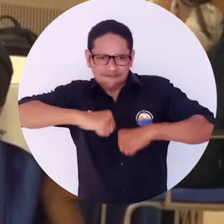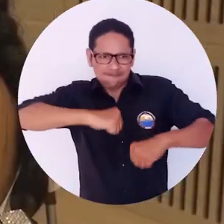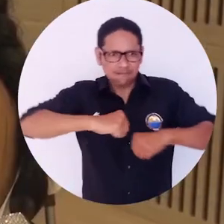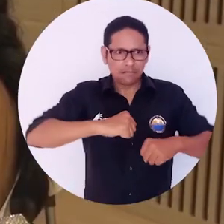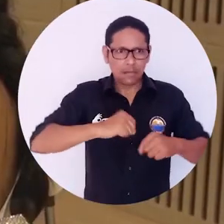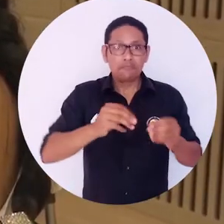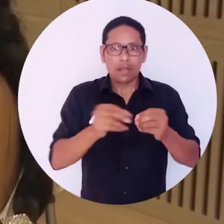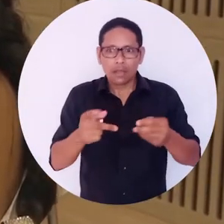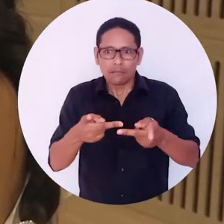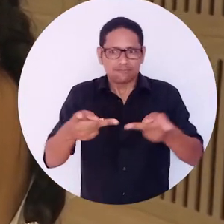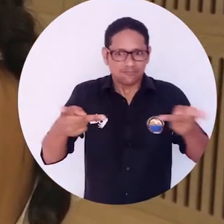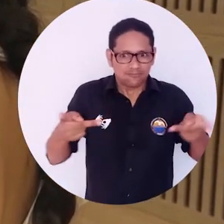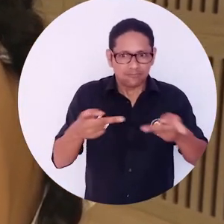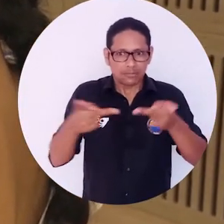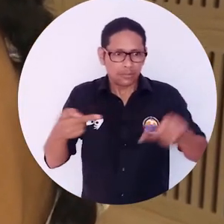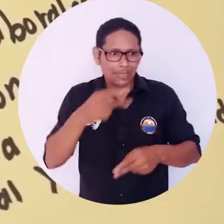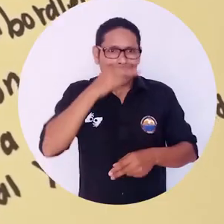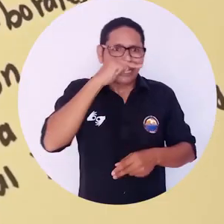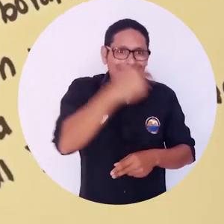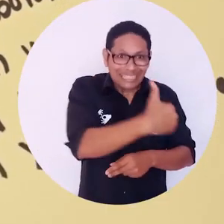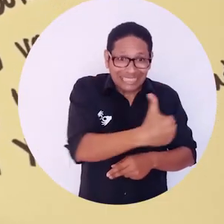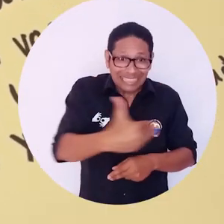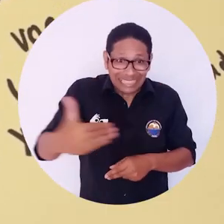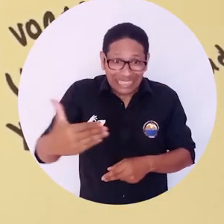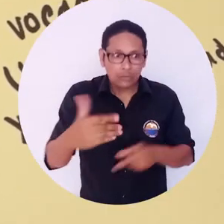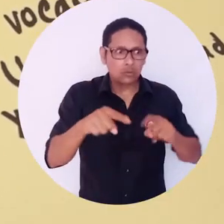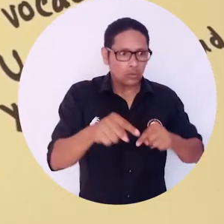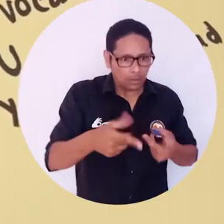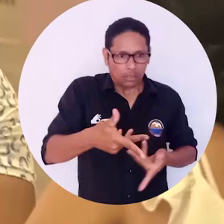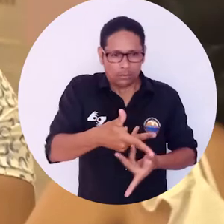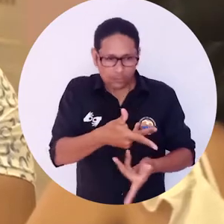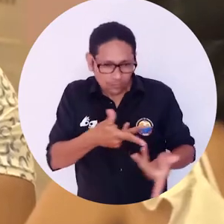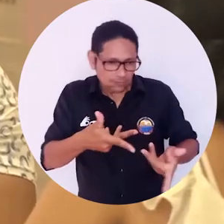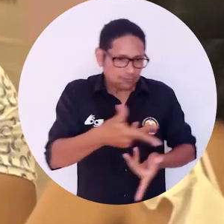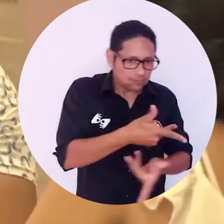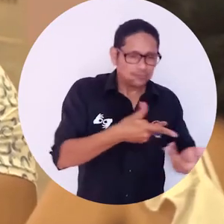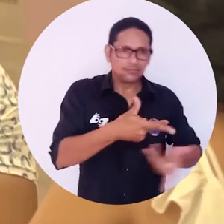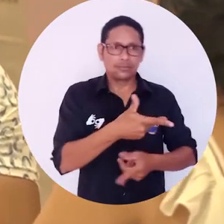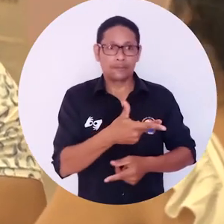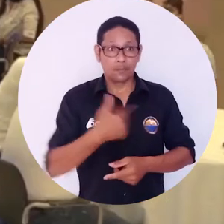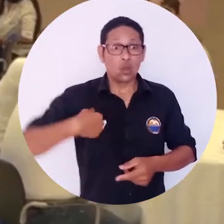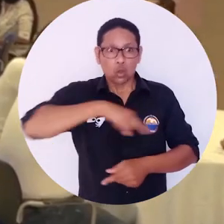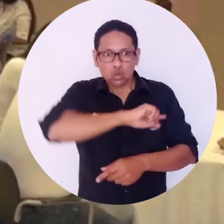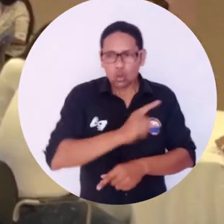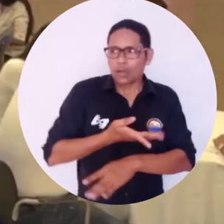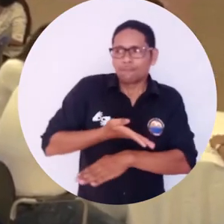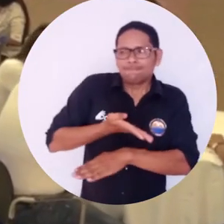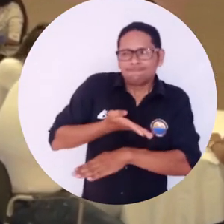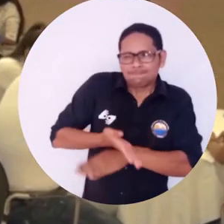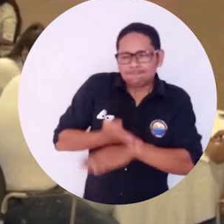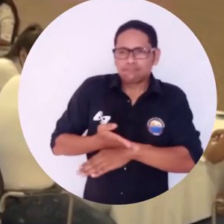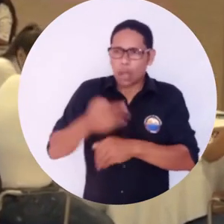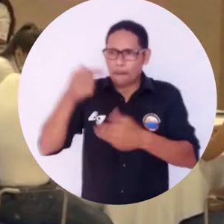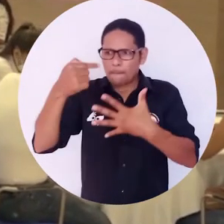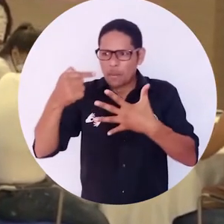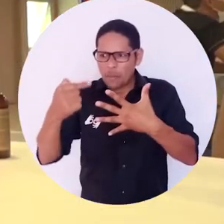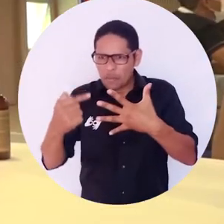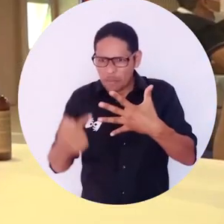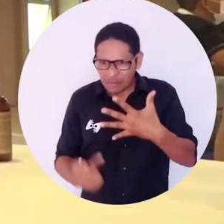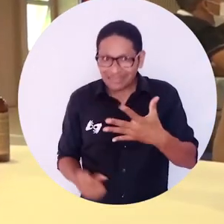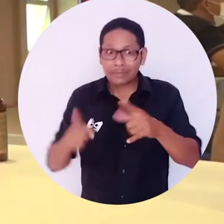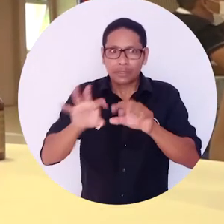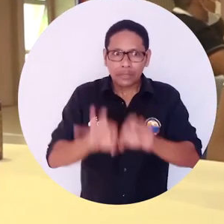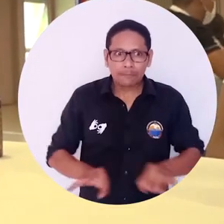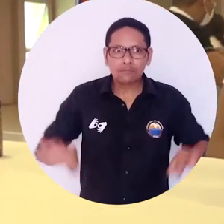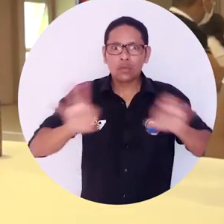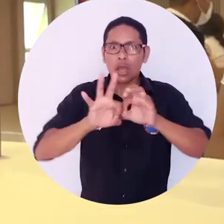para que puedan estar los niños, hijos de estas madres y padres. Nosotros tenemos unas iniciativas y que este también se le prevé el